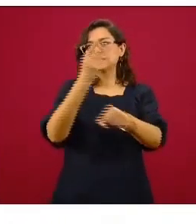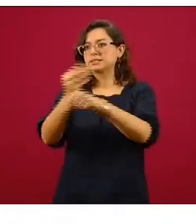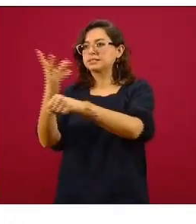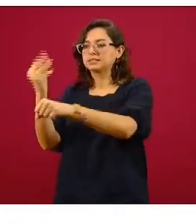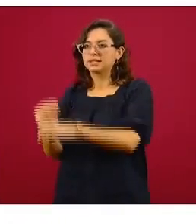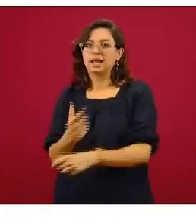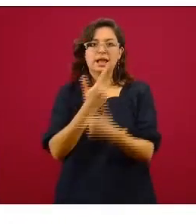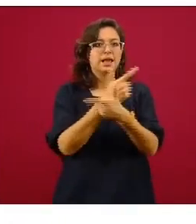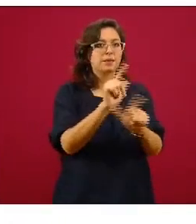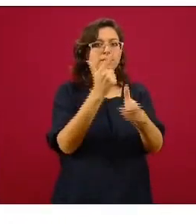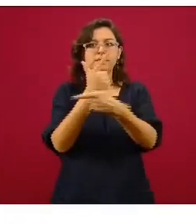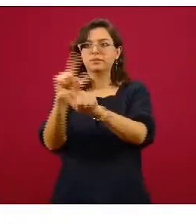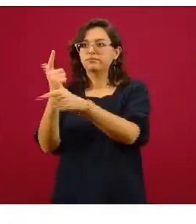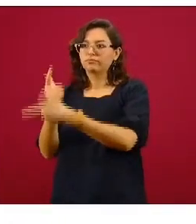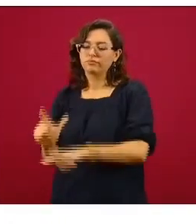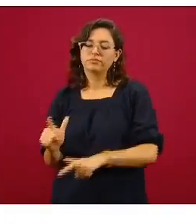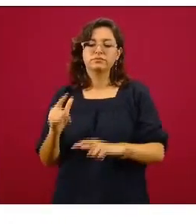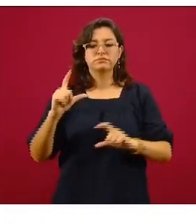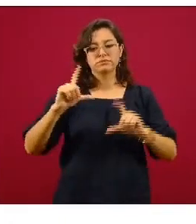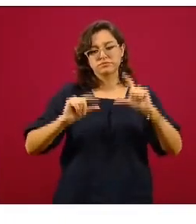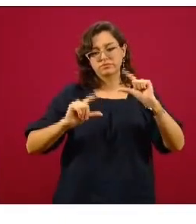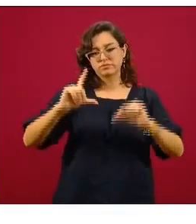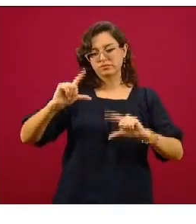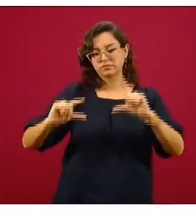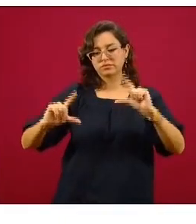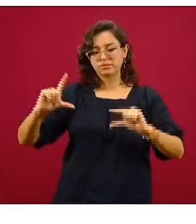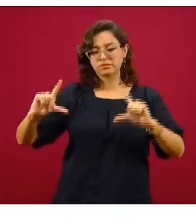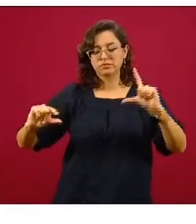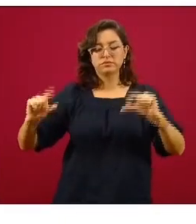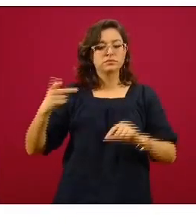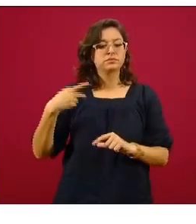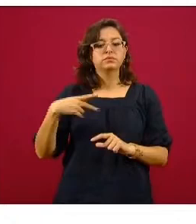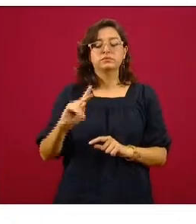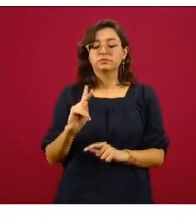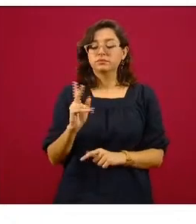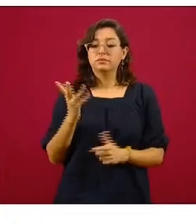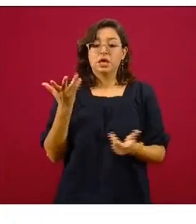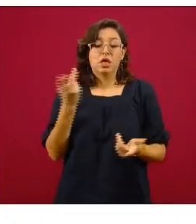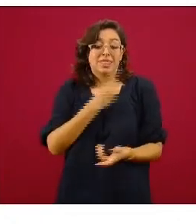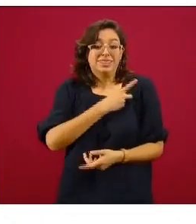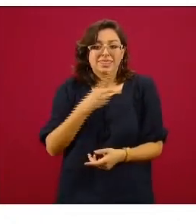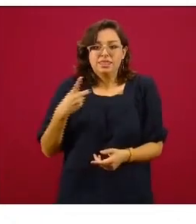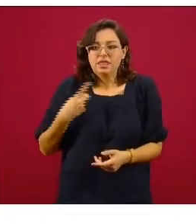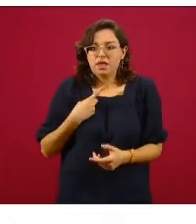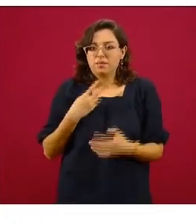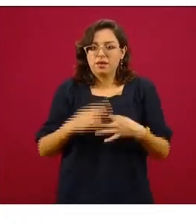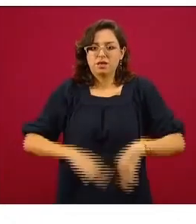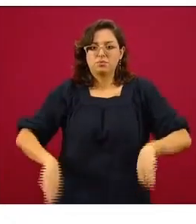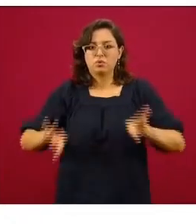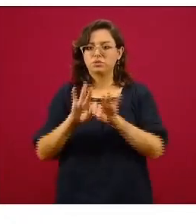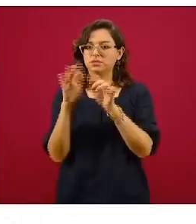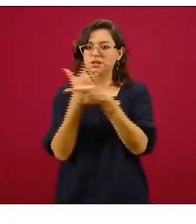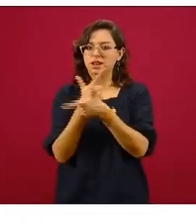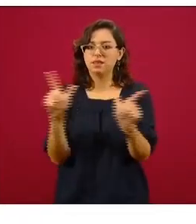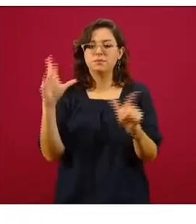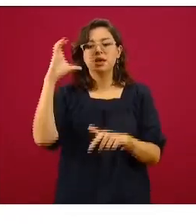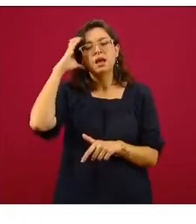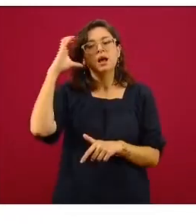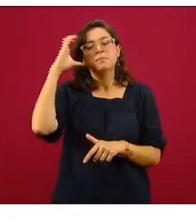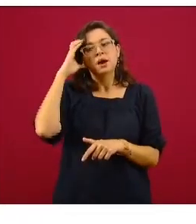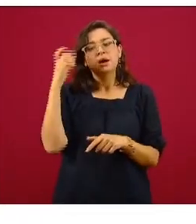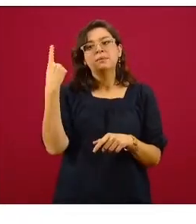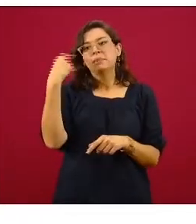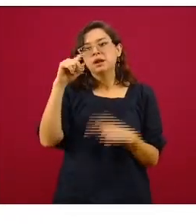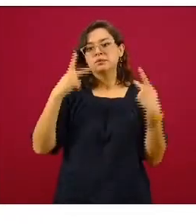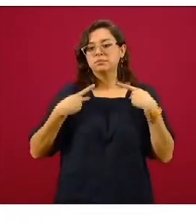balance que permita tener siempre una disponibilidad de estas camas para poder continuar recibiendo a las personas que